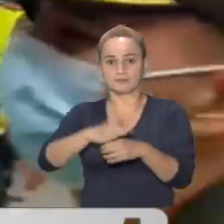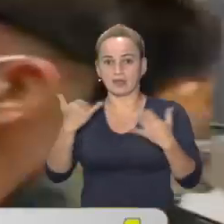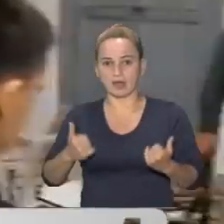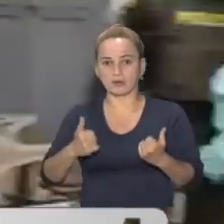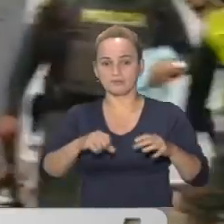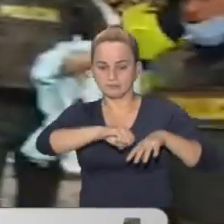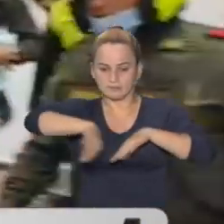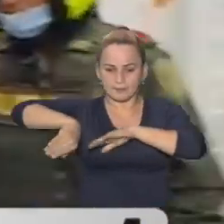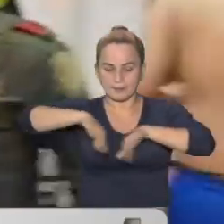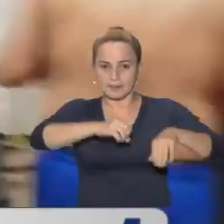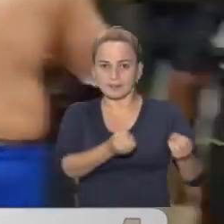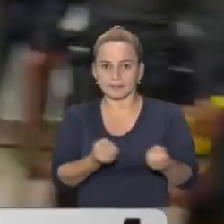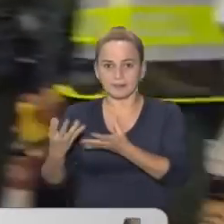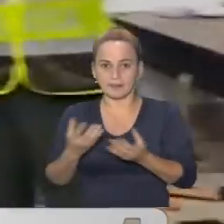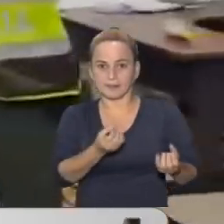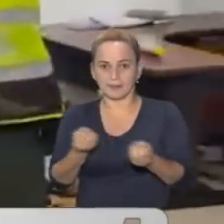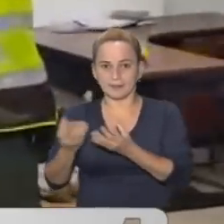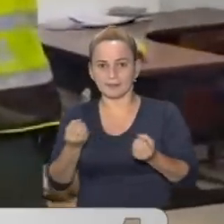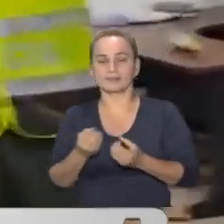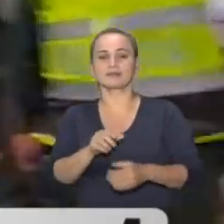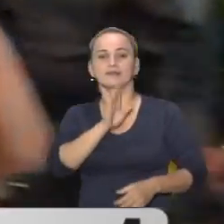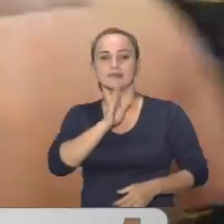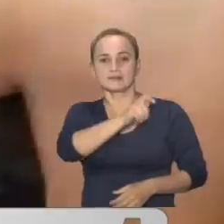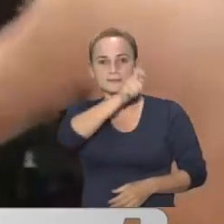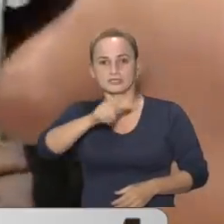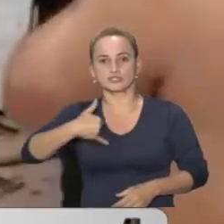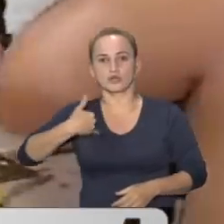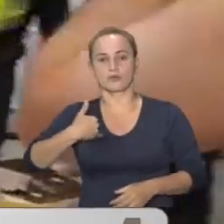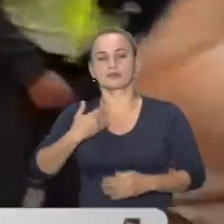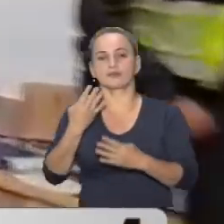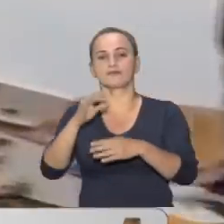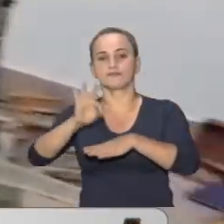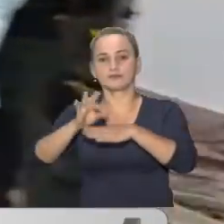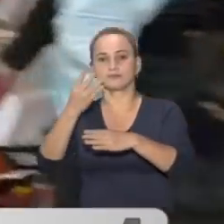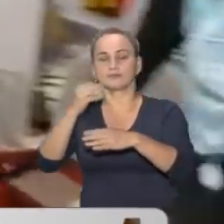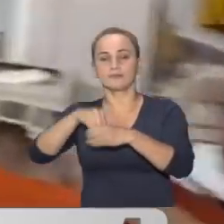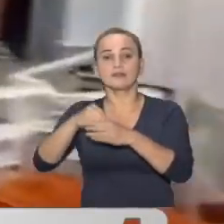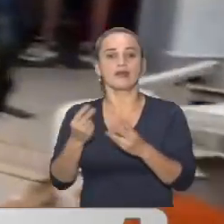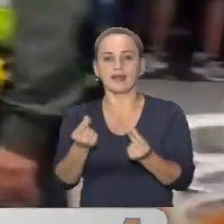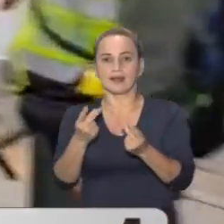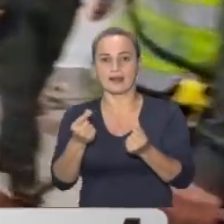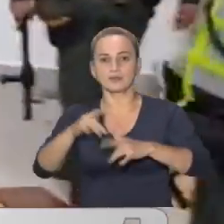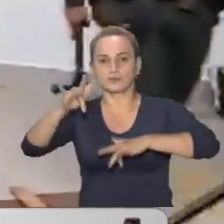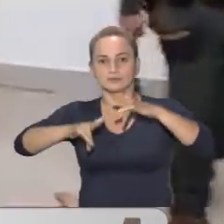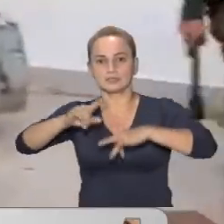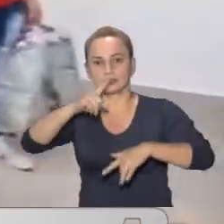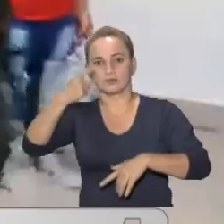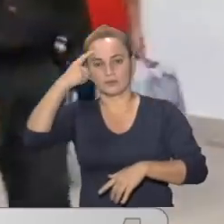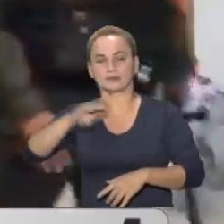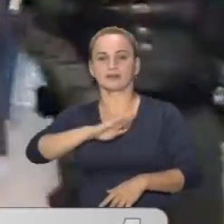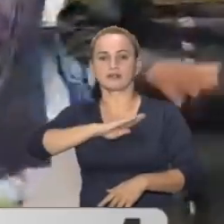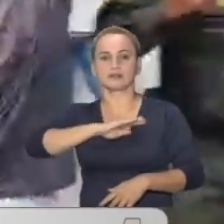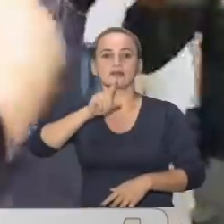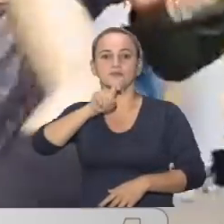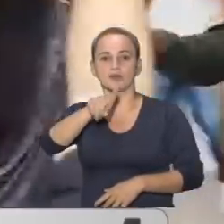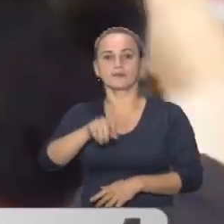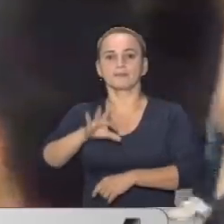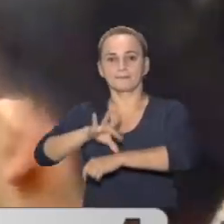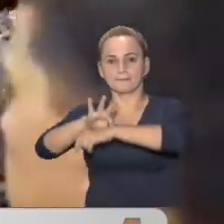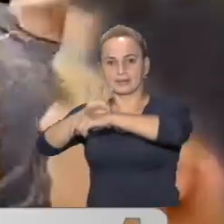la evacuación de las personas que están en esta fundación. Bueno, Coronel, gracias. Un momentico rápido, la Secretaria de Gobierno de la Alcaldía de Bucaramanga,